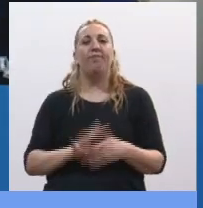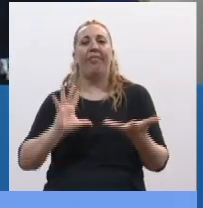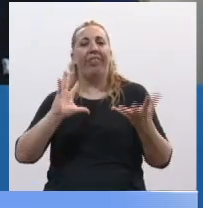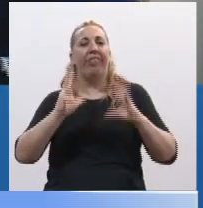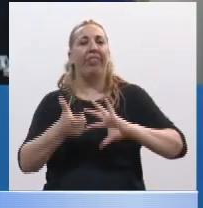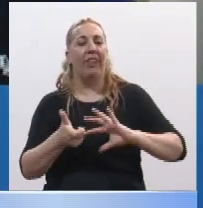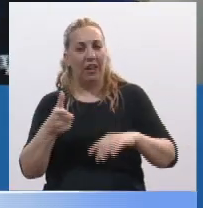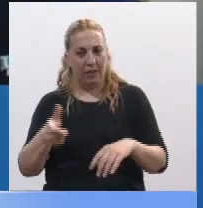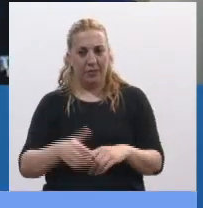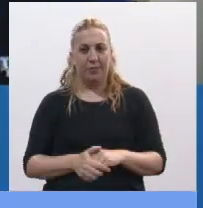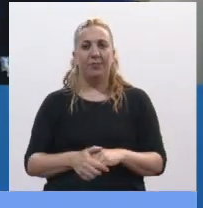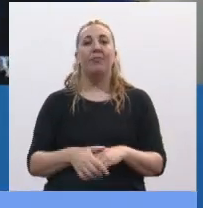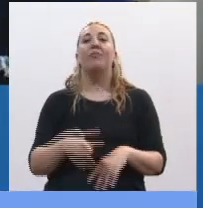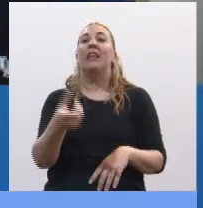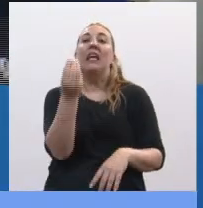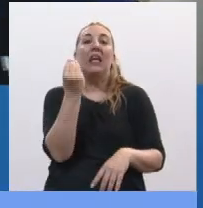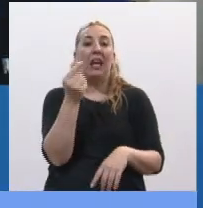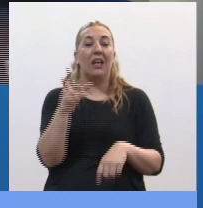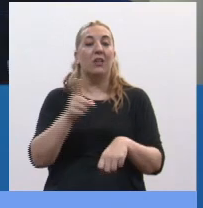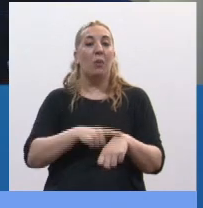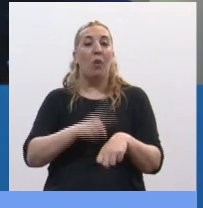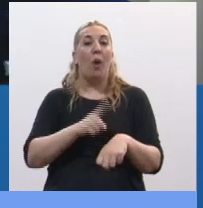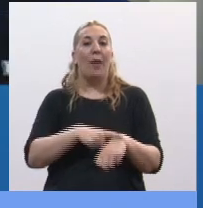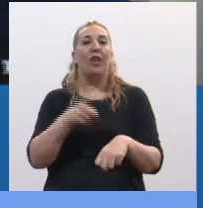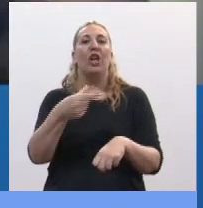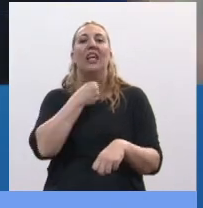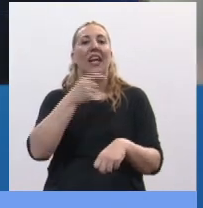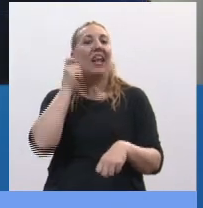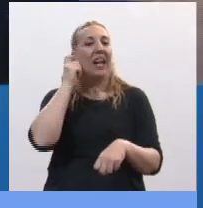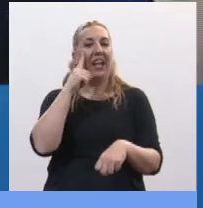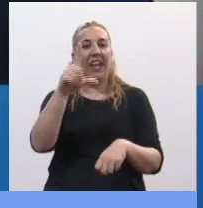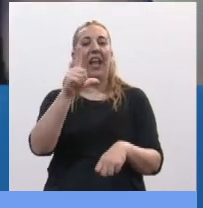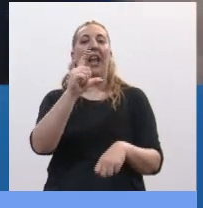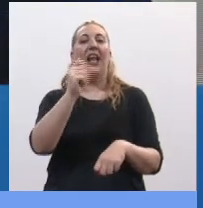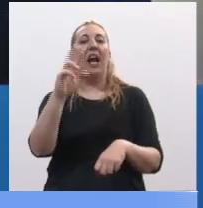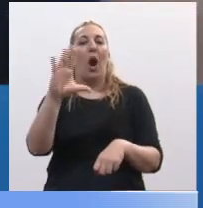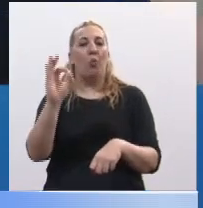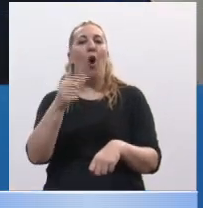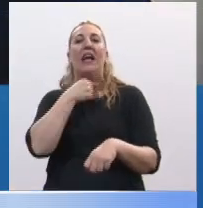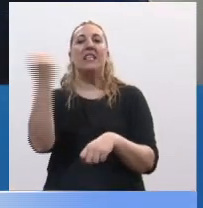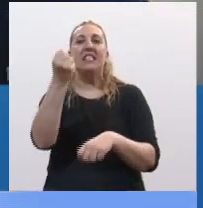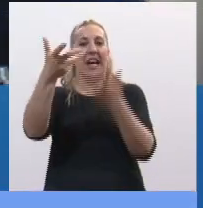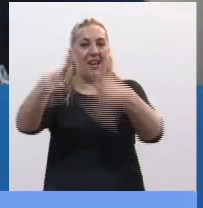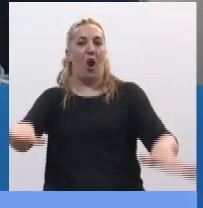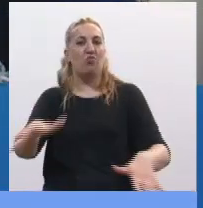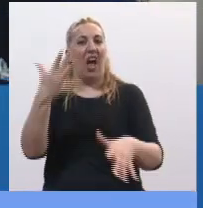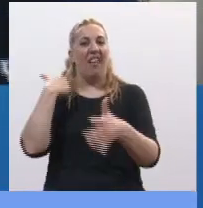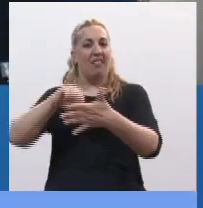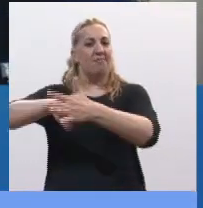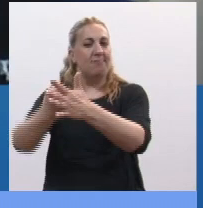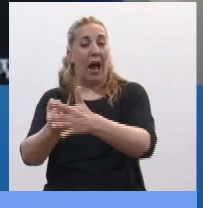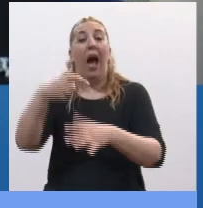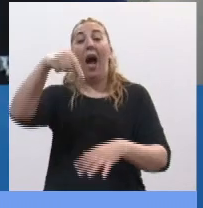para el propósito no velado, que era en su momento que Gil Carbó renunciara. La apretaron hasta con sus hijos públicamente, una